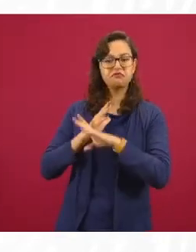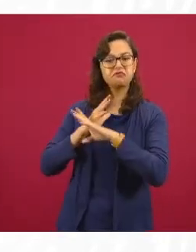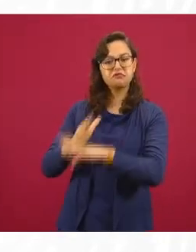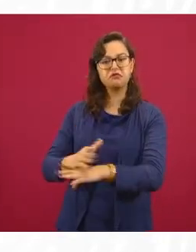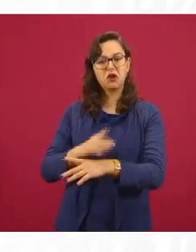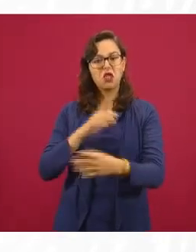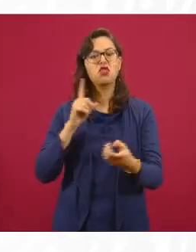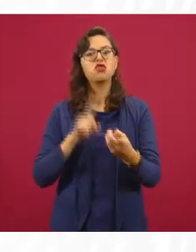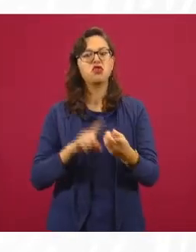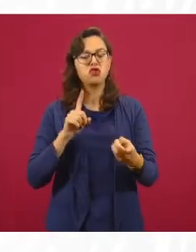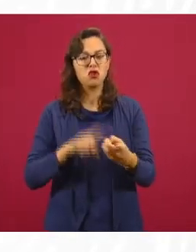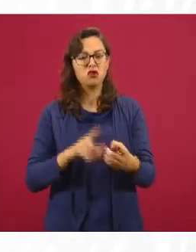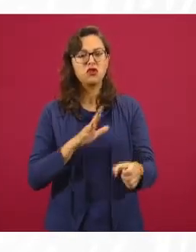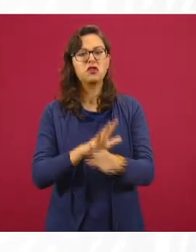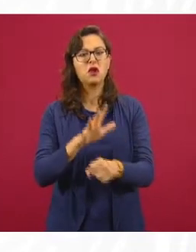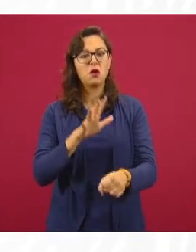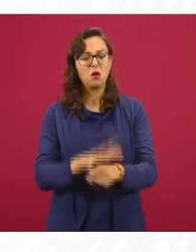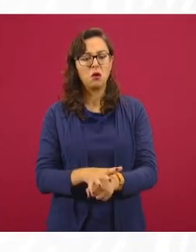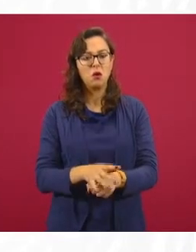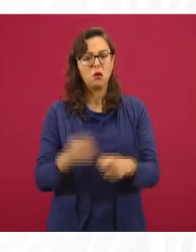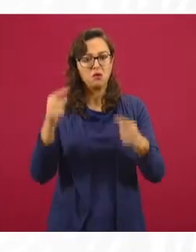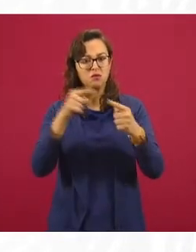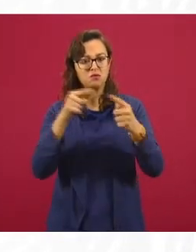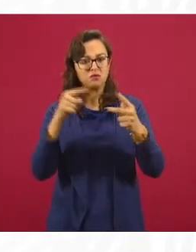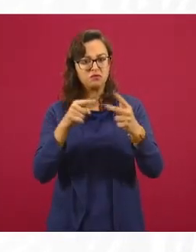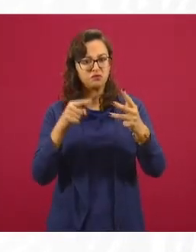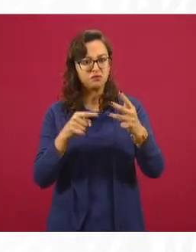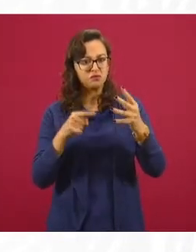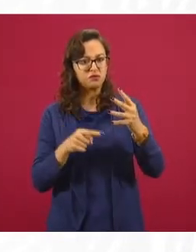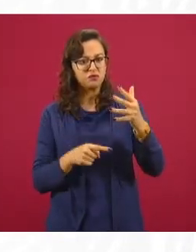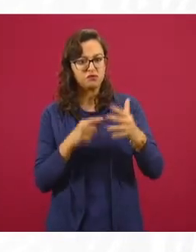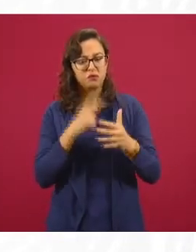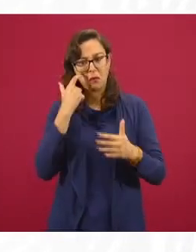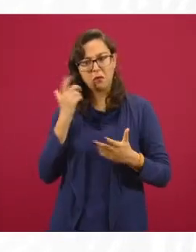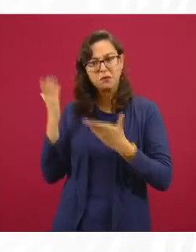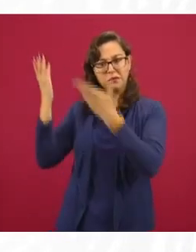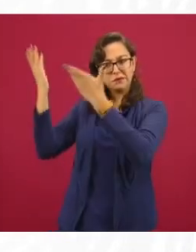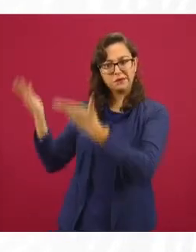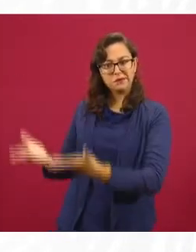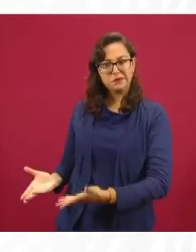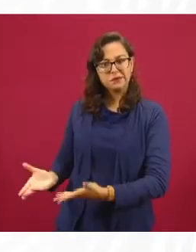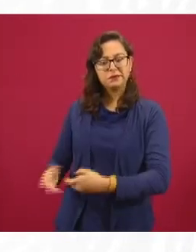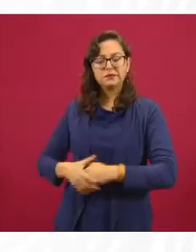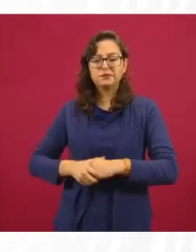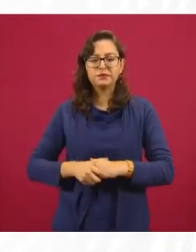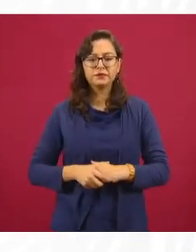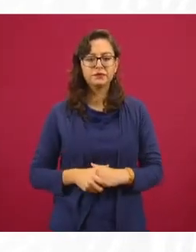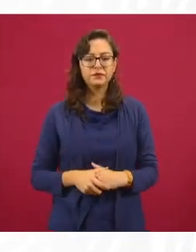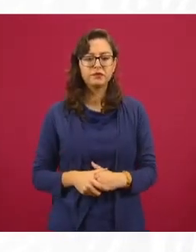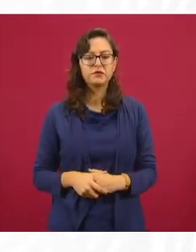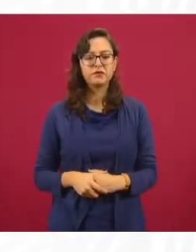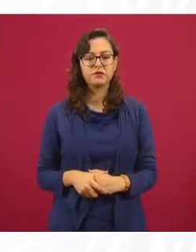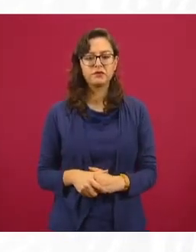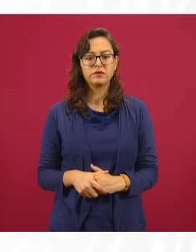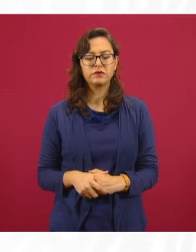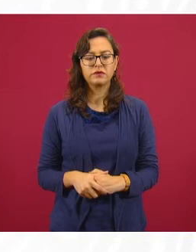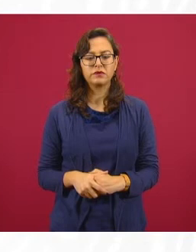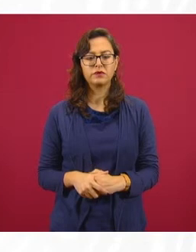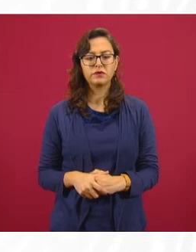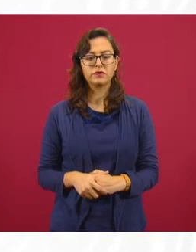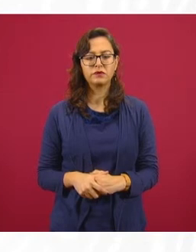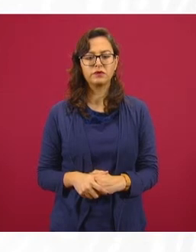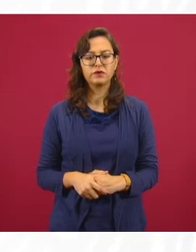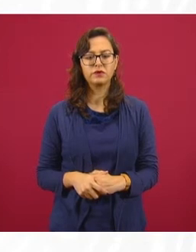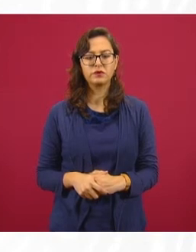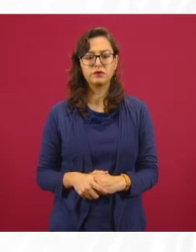en la carretera Pachuca-Tampico, otra en Tamazunchales, San Luis Potosí, carretera México-Laredo, en Cadereyta,